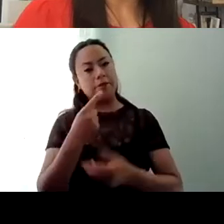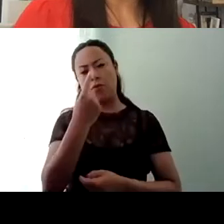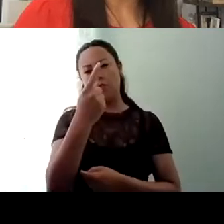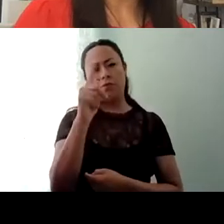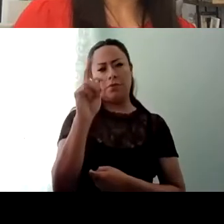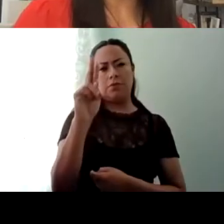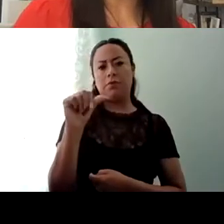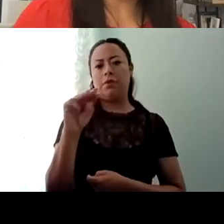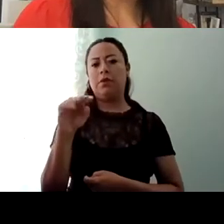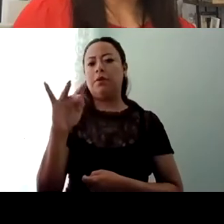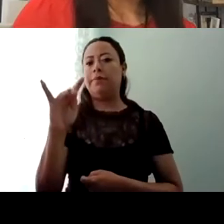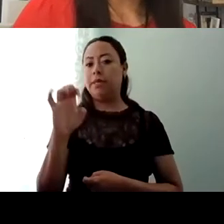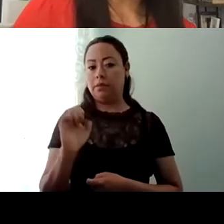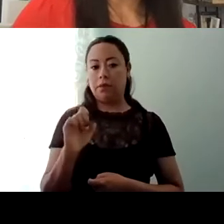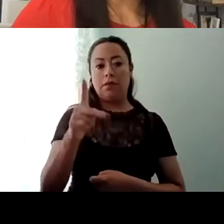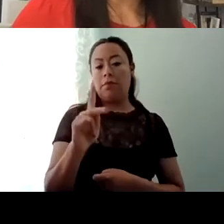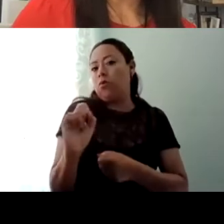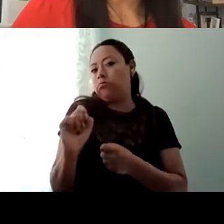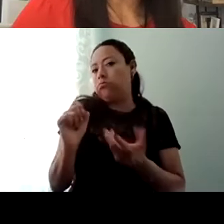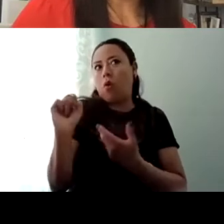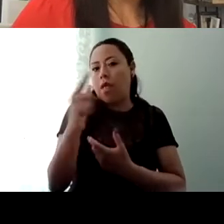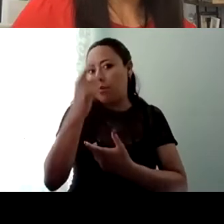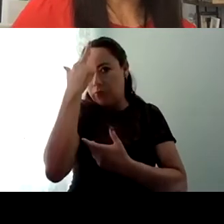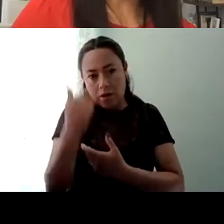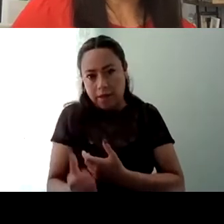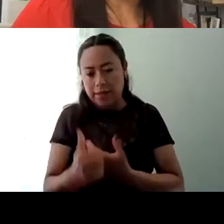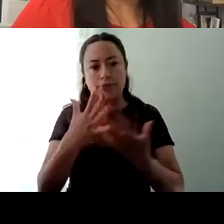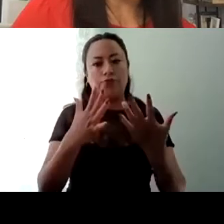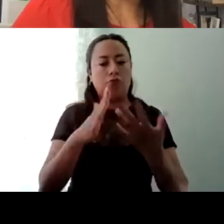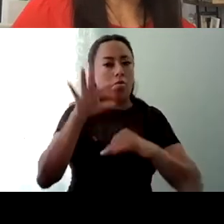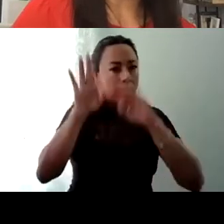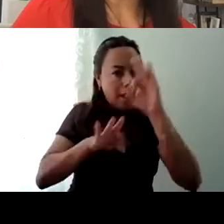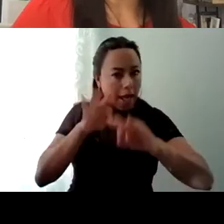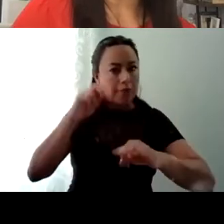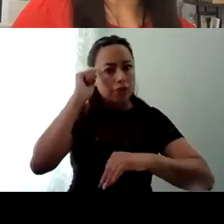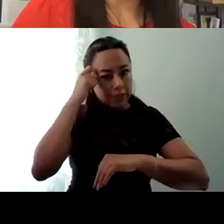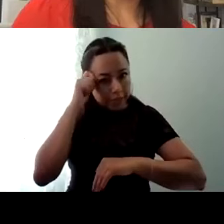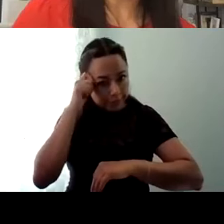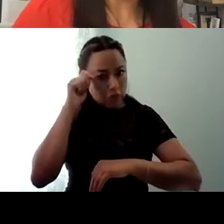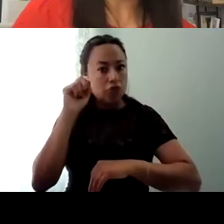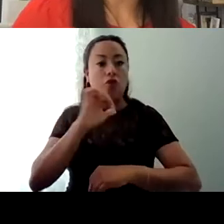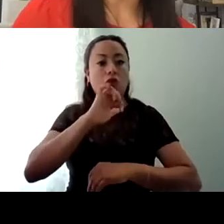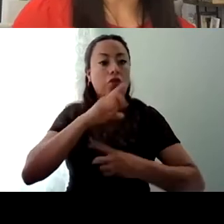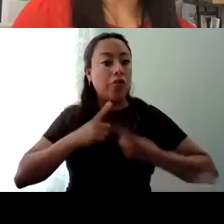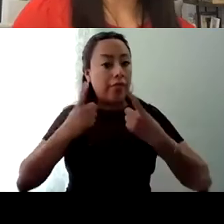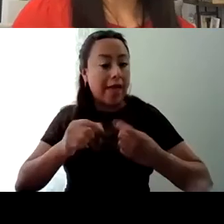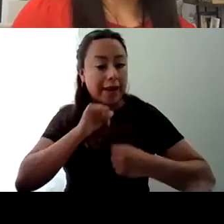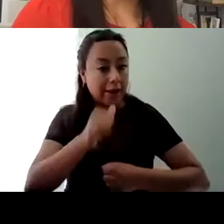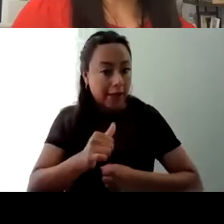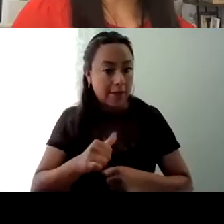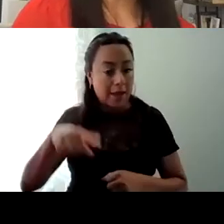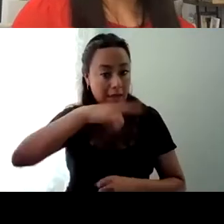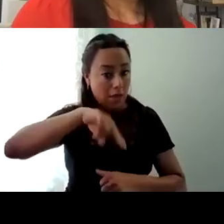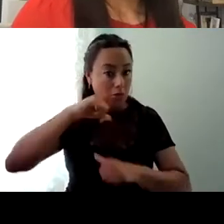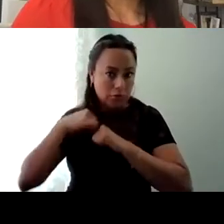algún motivo no se les da el trato, el servicio que debe de dar la autoridad